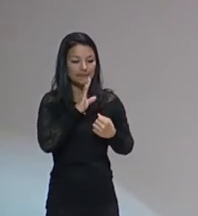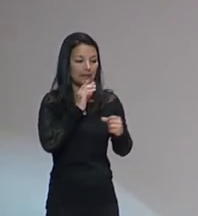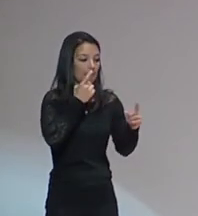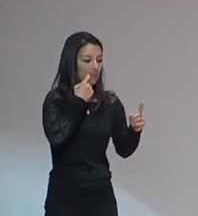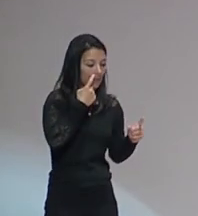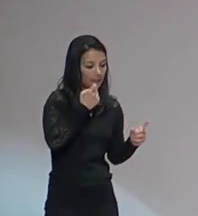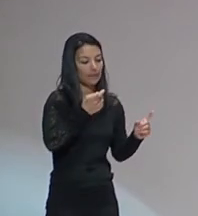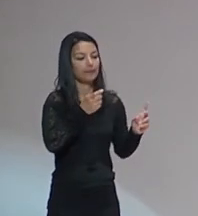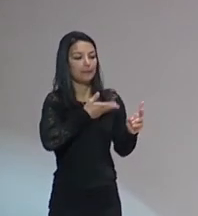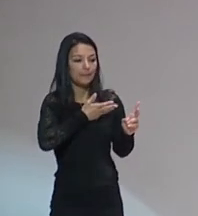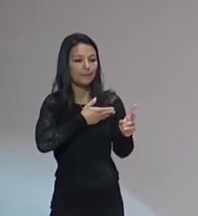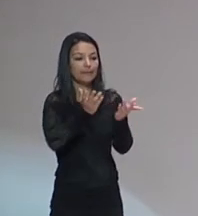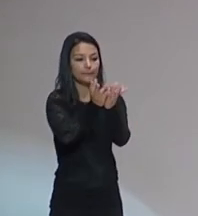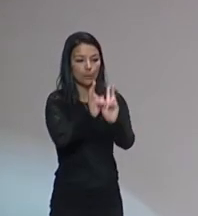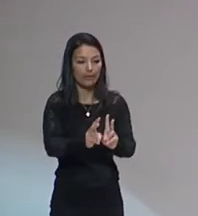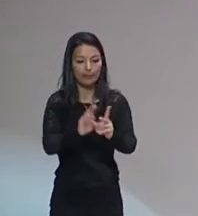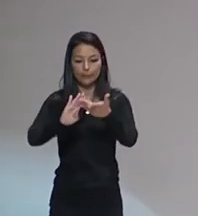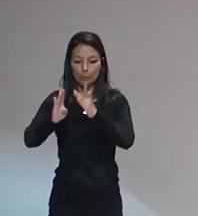padres, comunidad.